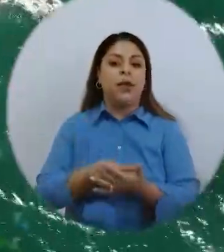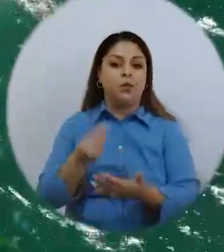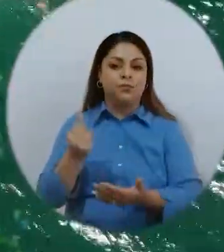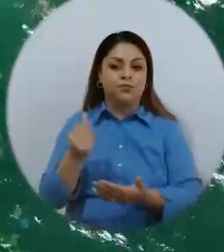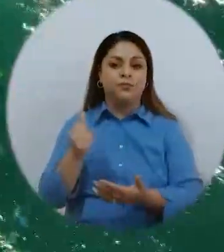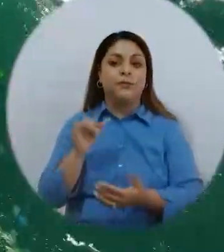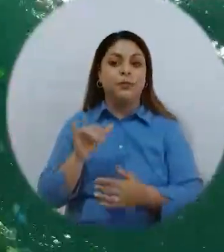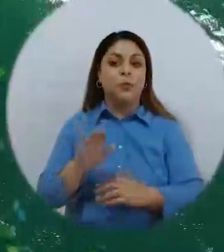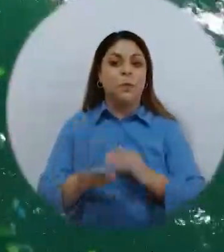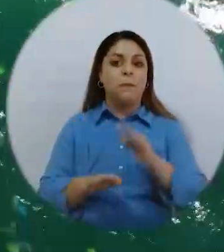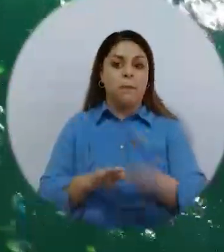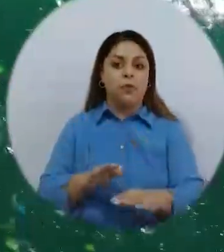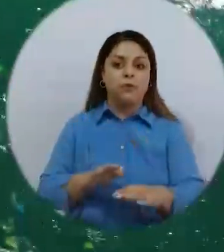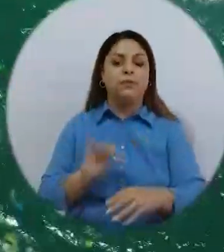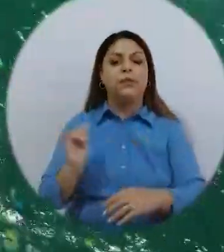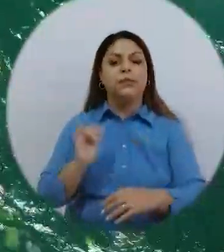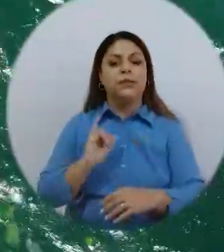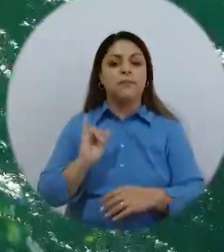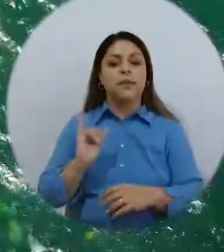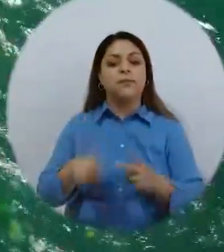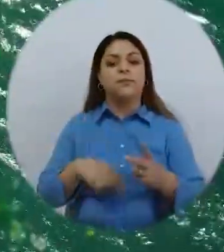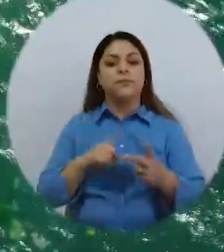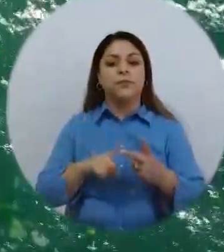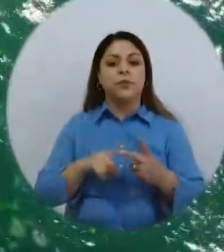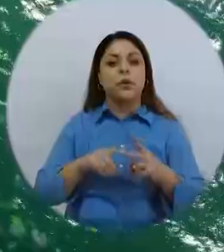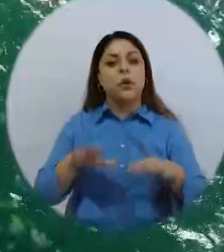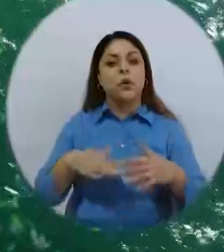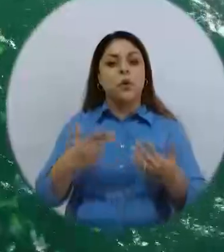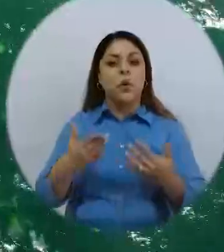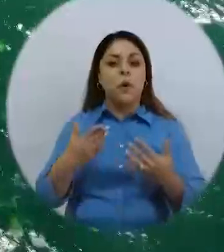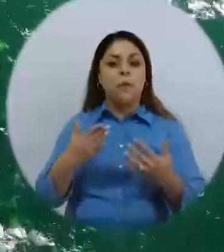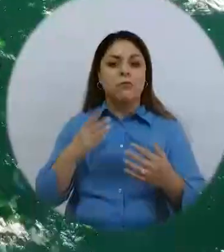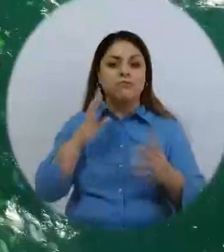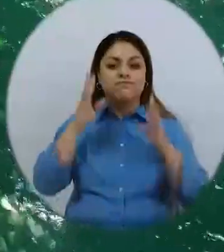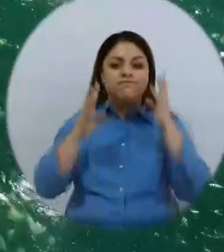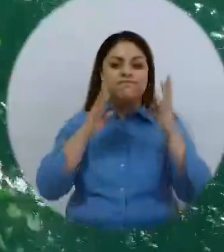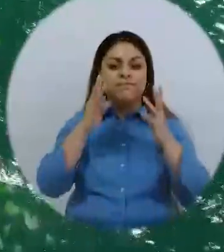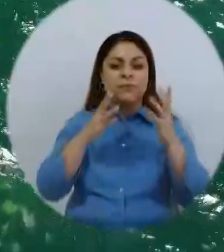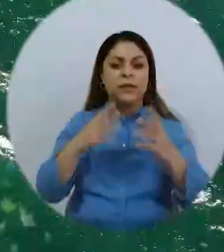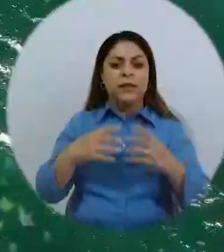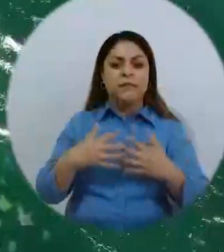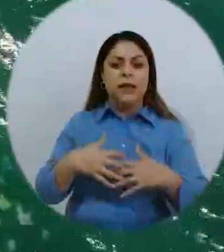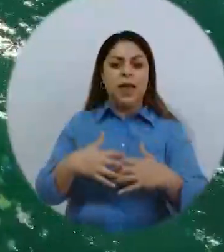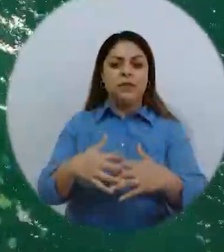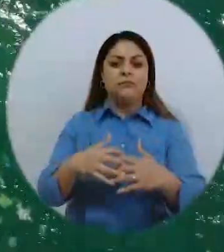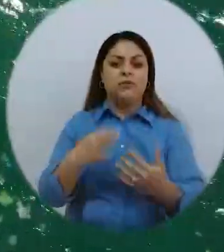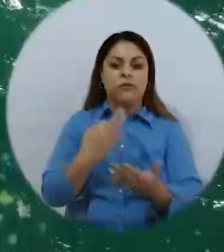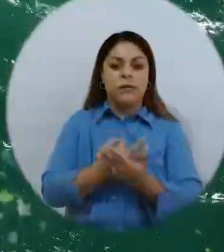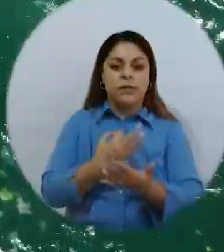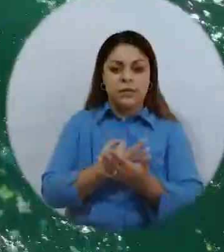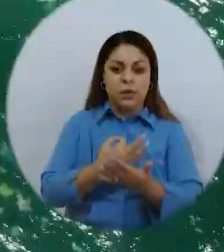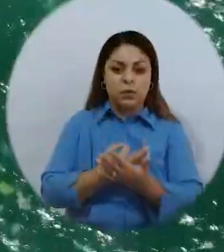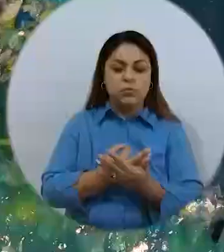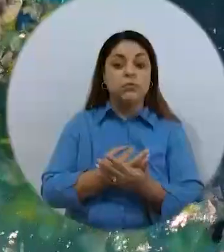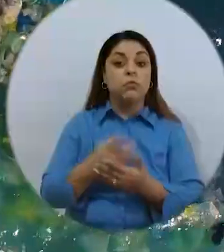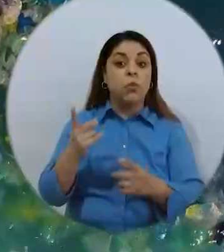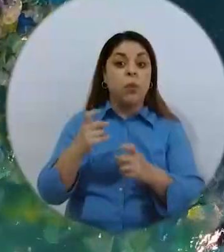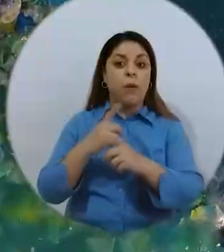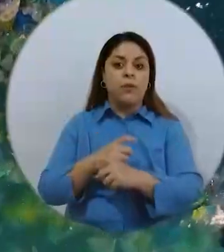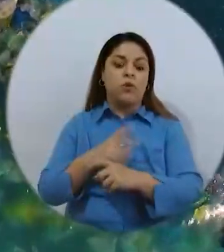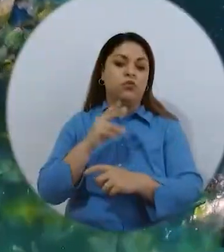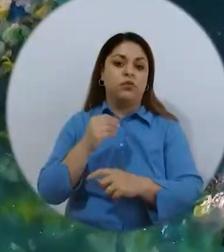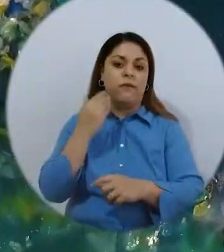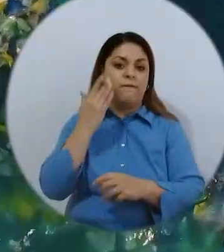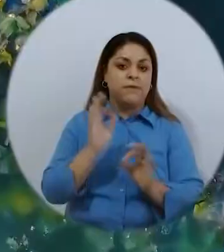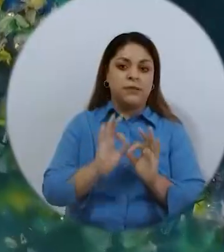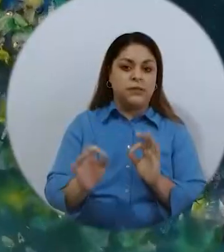es un paso. El otro paso es cómo creamos los mecanismos financieros, que aparte son bastante complejos,